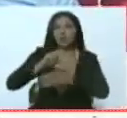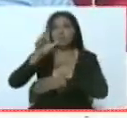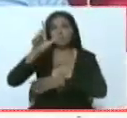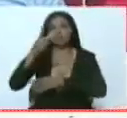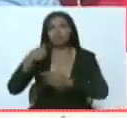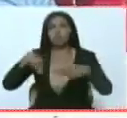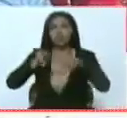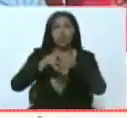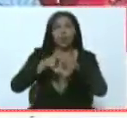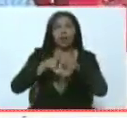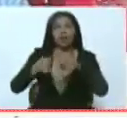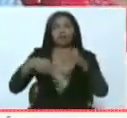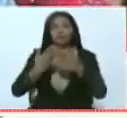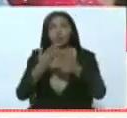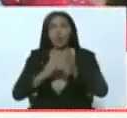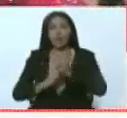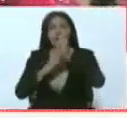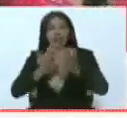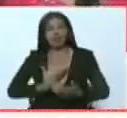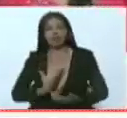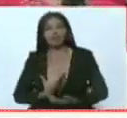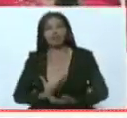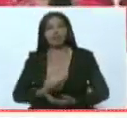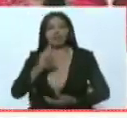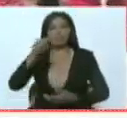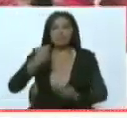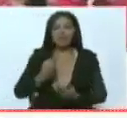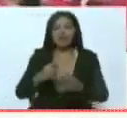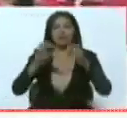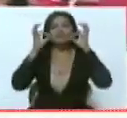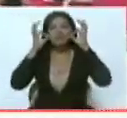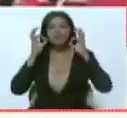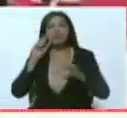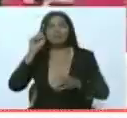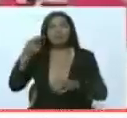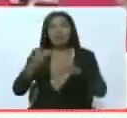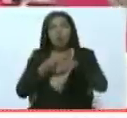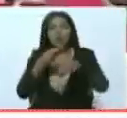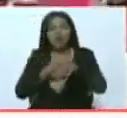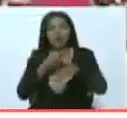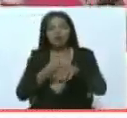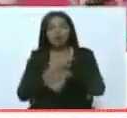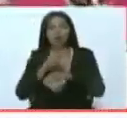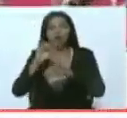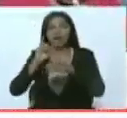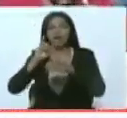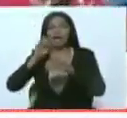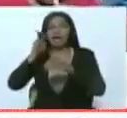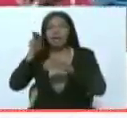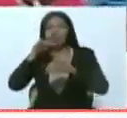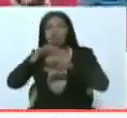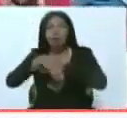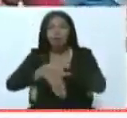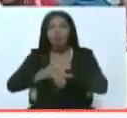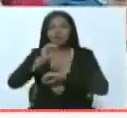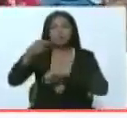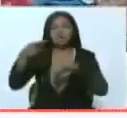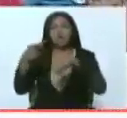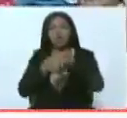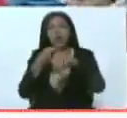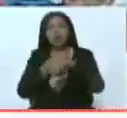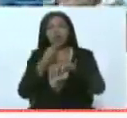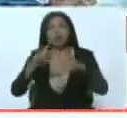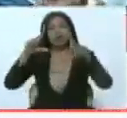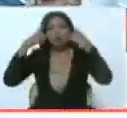a nuestra alcaldesa, camarada Erika Farías, a nuestro gobernador Héctor Rodríguez, a nuestro gobernador de La